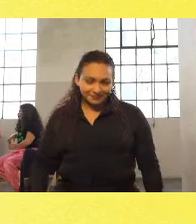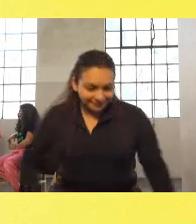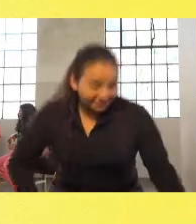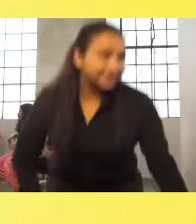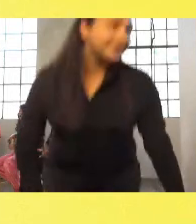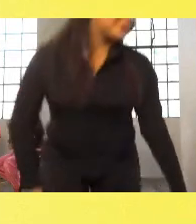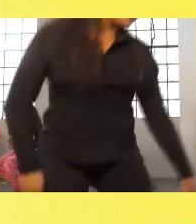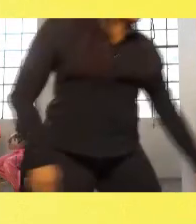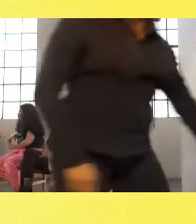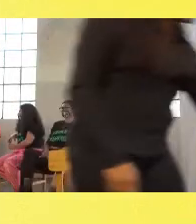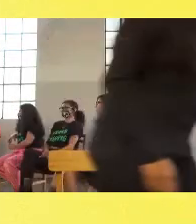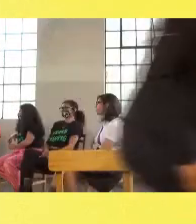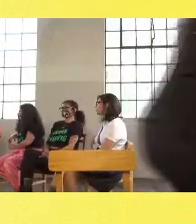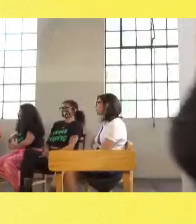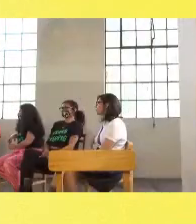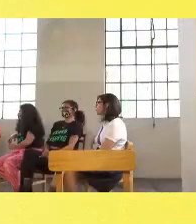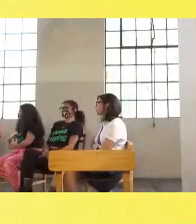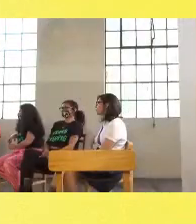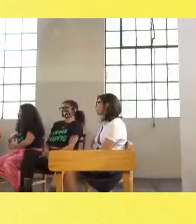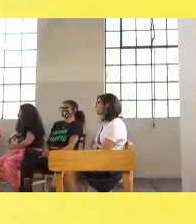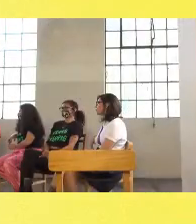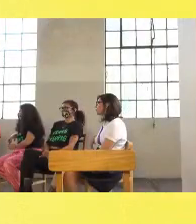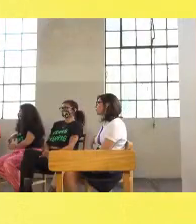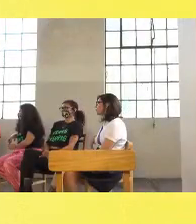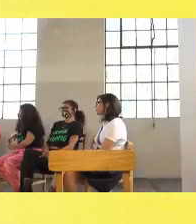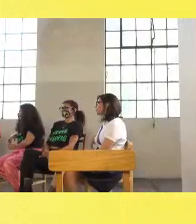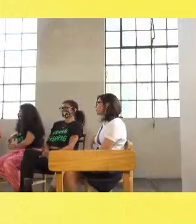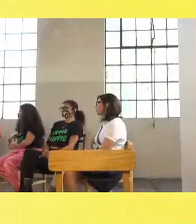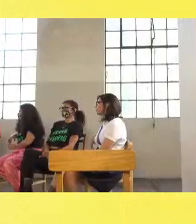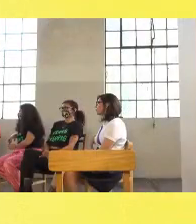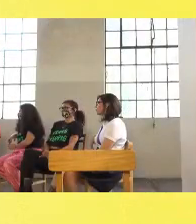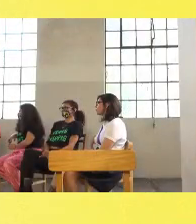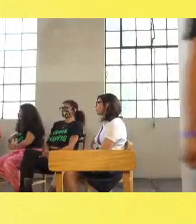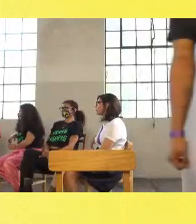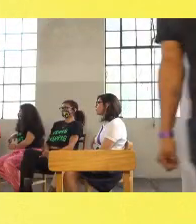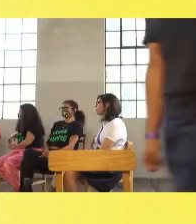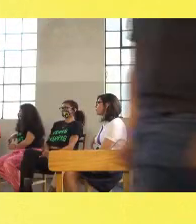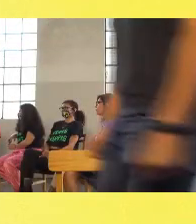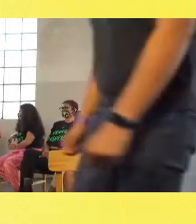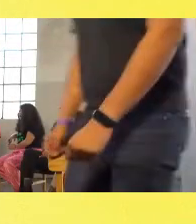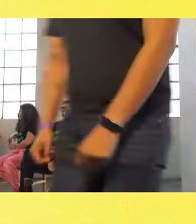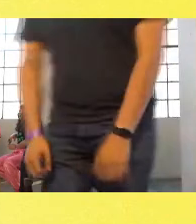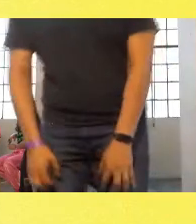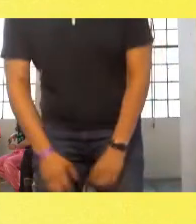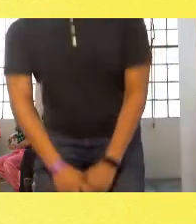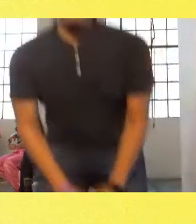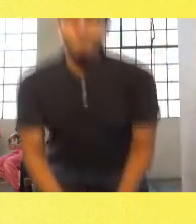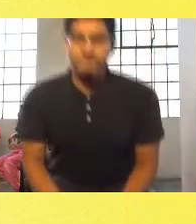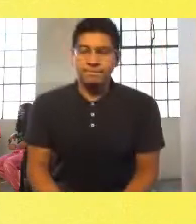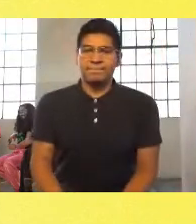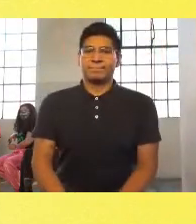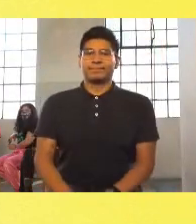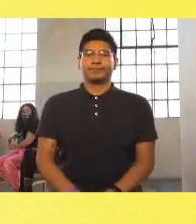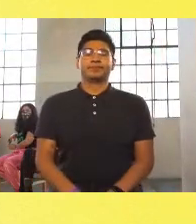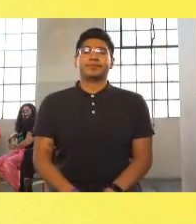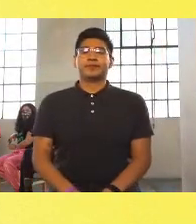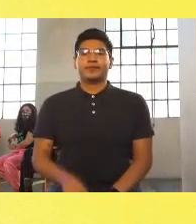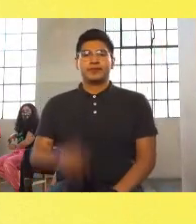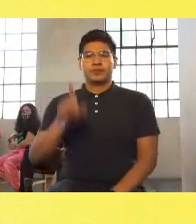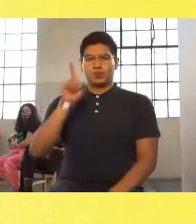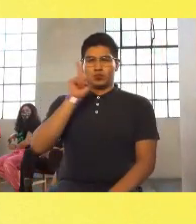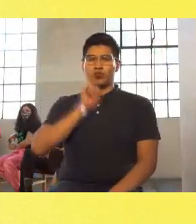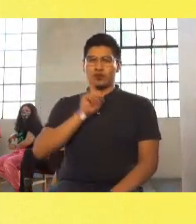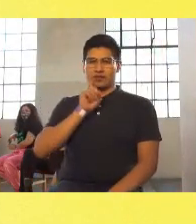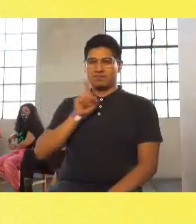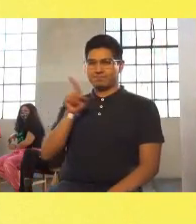reconfiguramos las maneras en las que se crea un espacio de trabajo, ¿no? Betty tiene, y es parte de como la